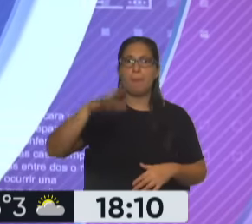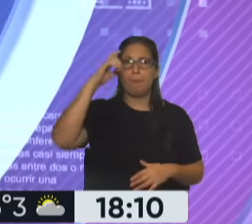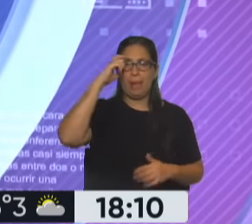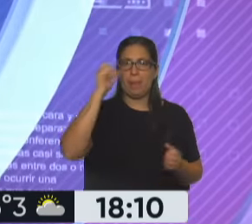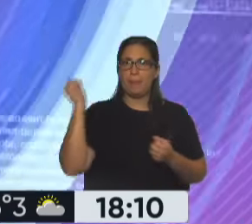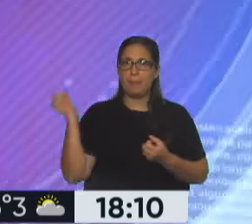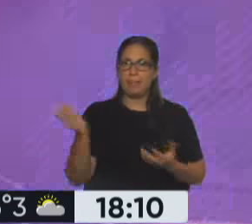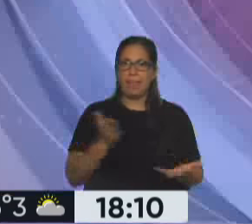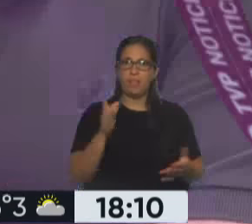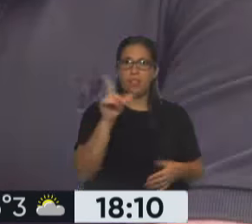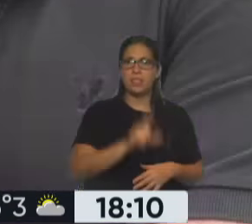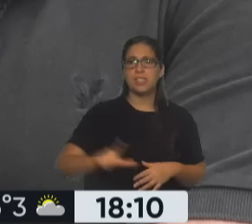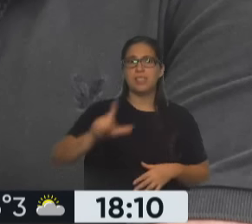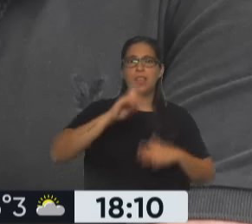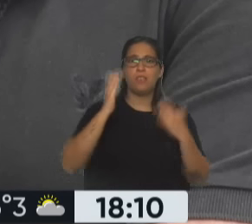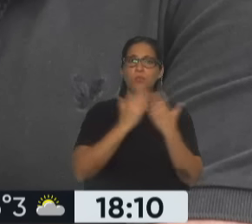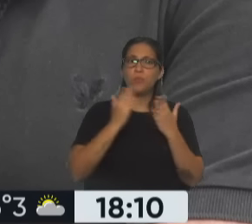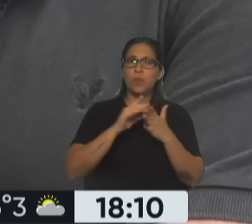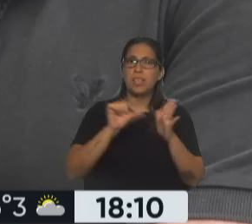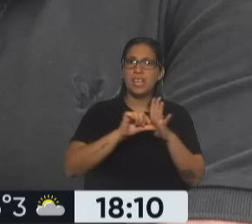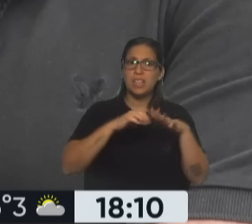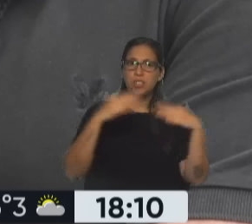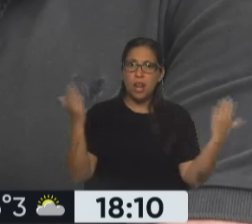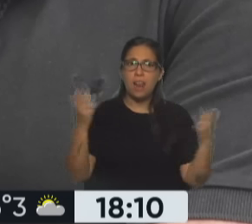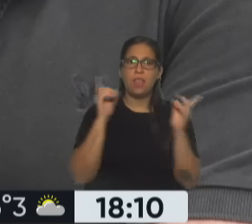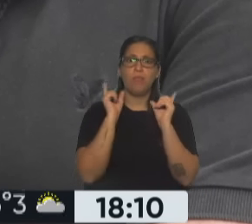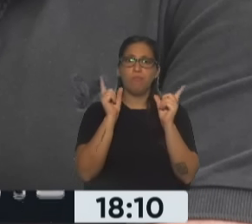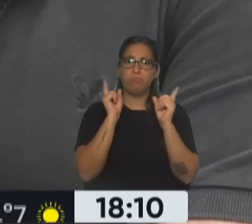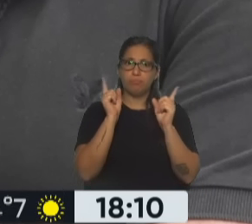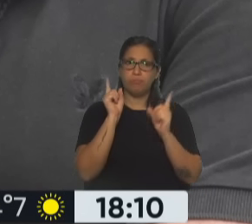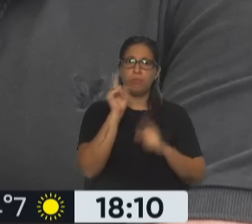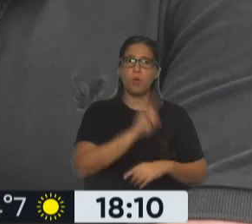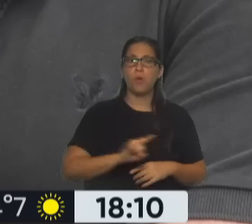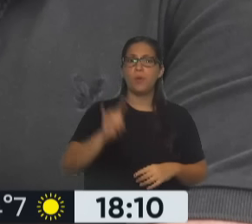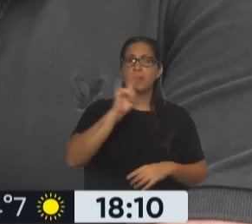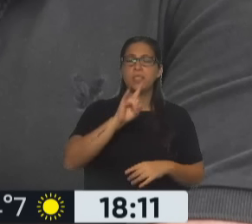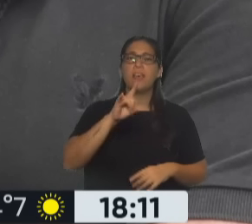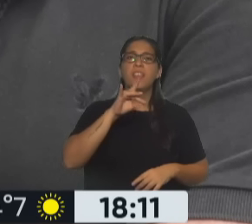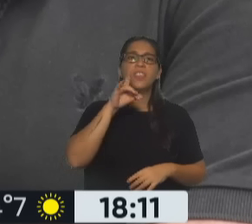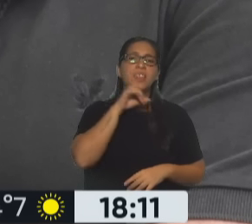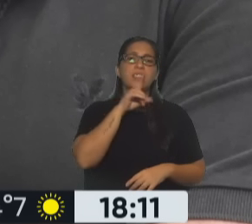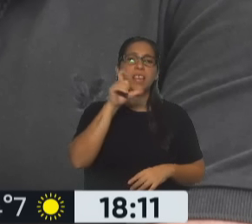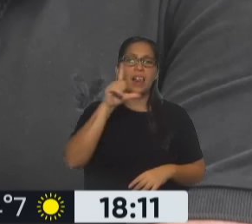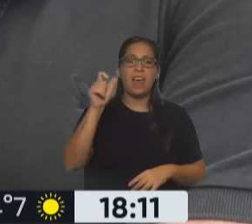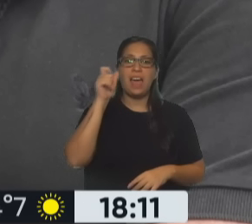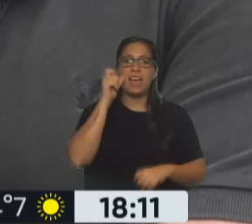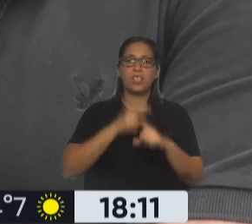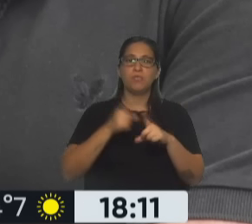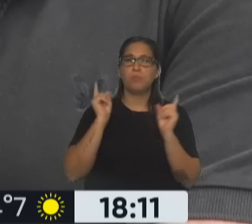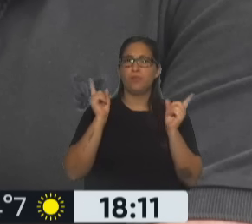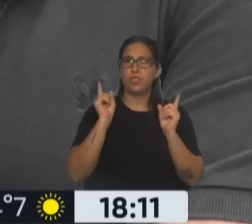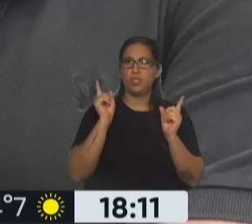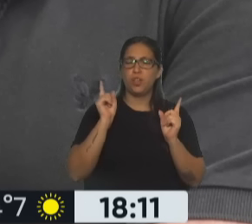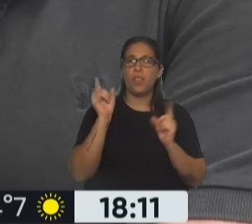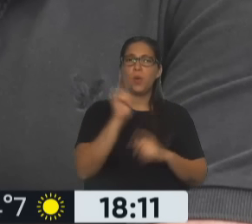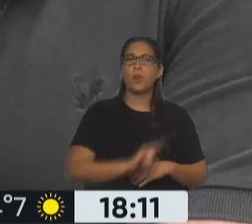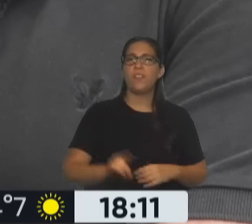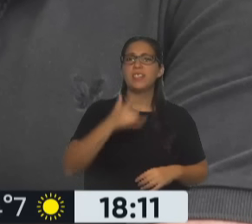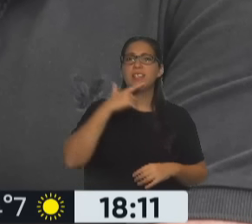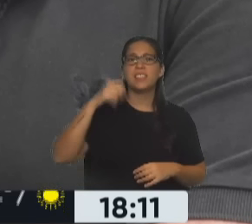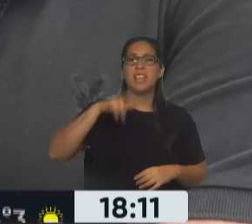hoy, licenciado en Estudios Internacionales, profesor en la Universidad Torcuato Di Tella, ex profesor de la Universidad de San